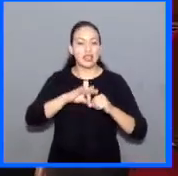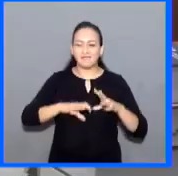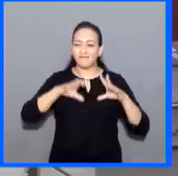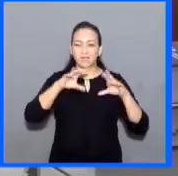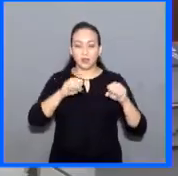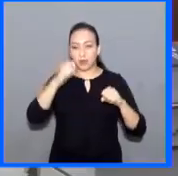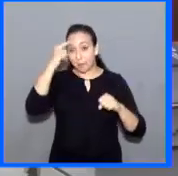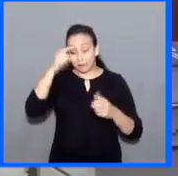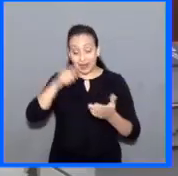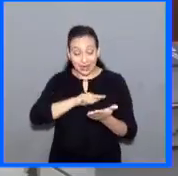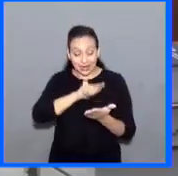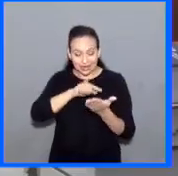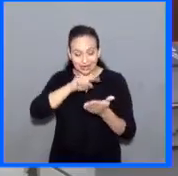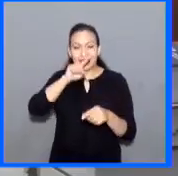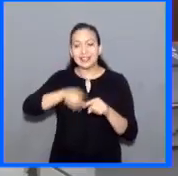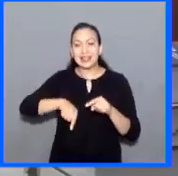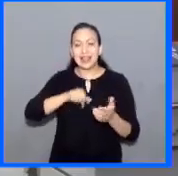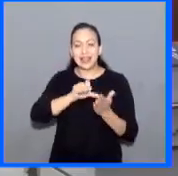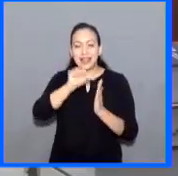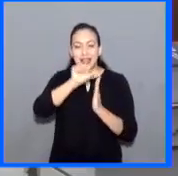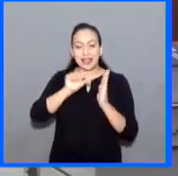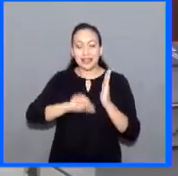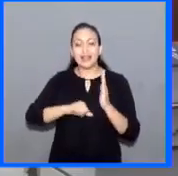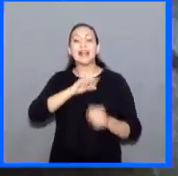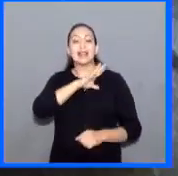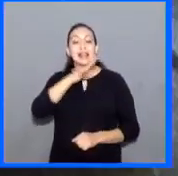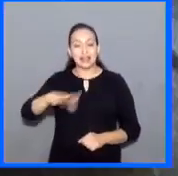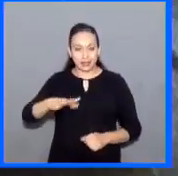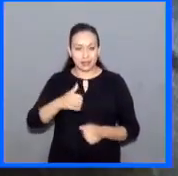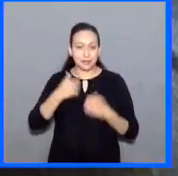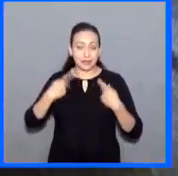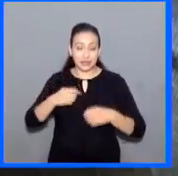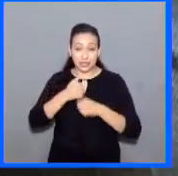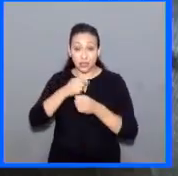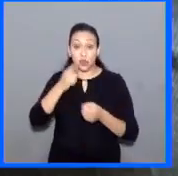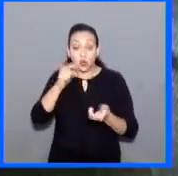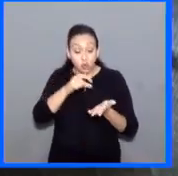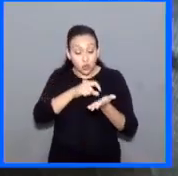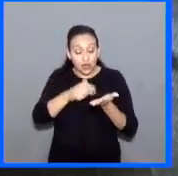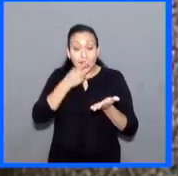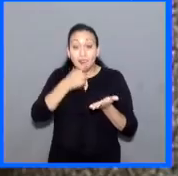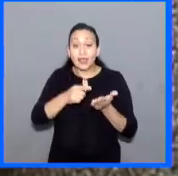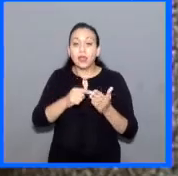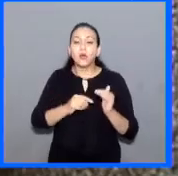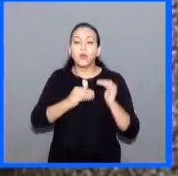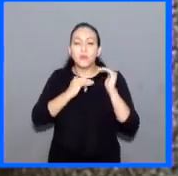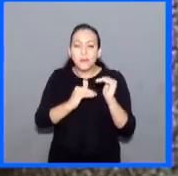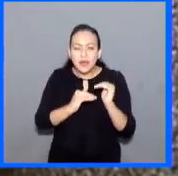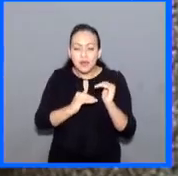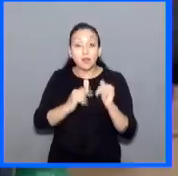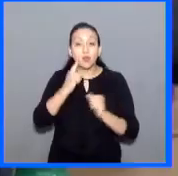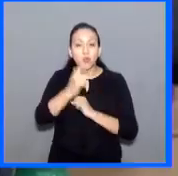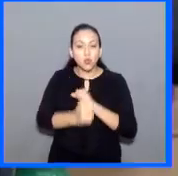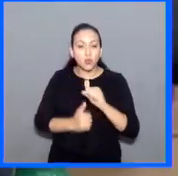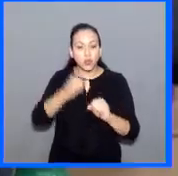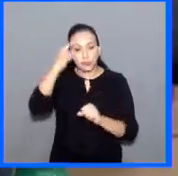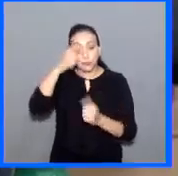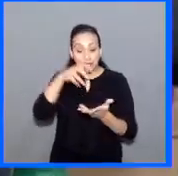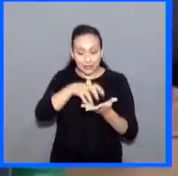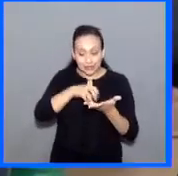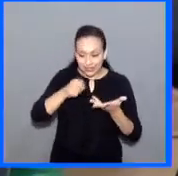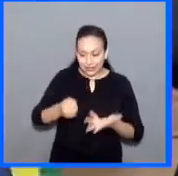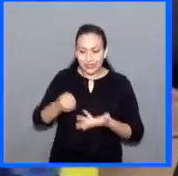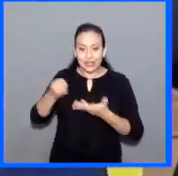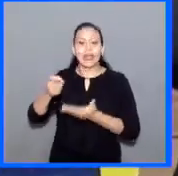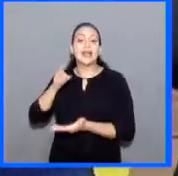normativo el artículo de la Ley General de Víctimas que eliminó un monto fijo mínimo anual para el Fondo de Reparación del Daño